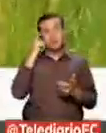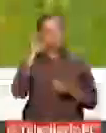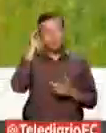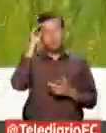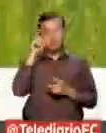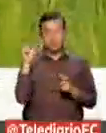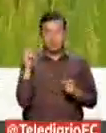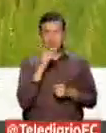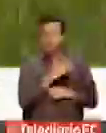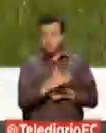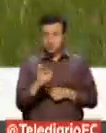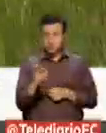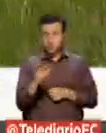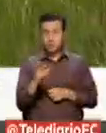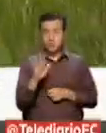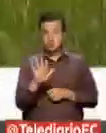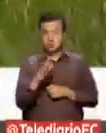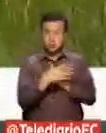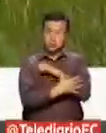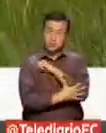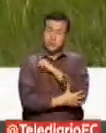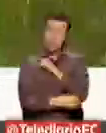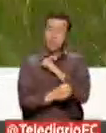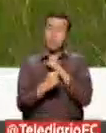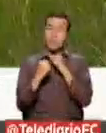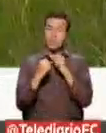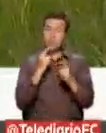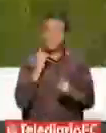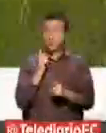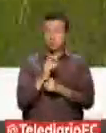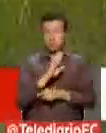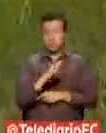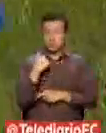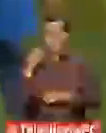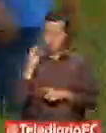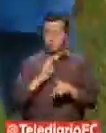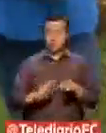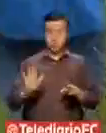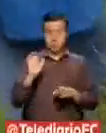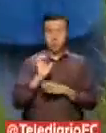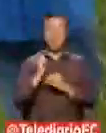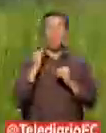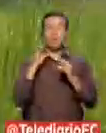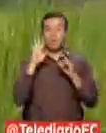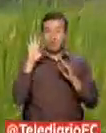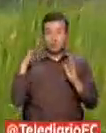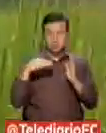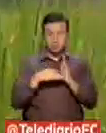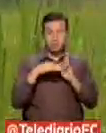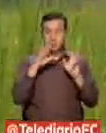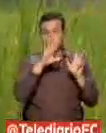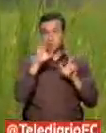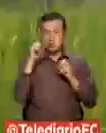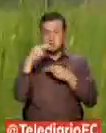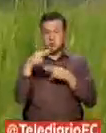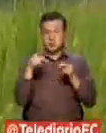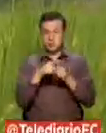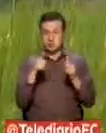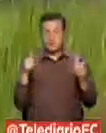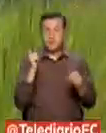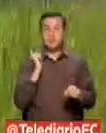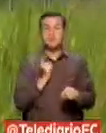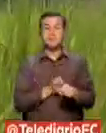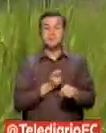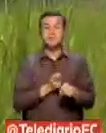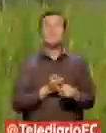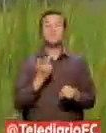futuros beneficiarios en situación de extrema pobreza que poseen en todo el país cerca de 4.800 hectáreas,